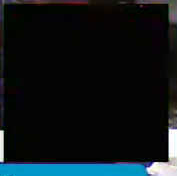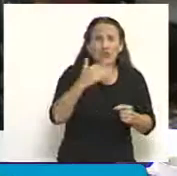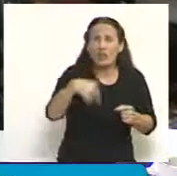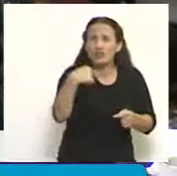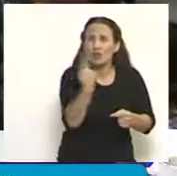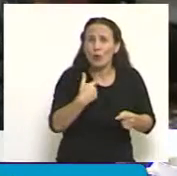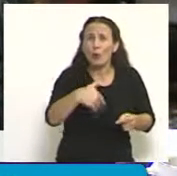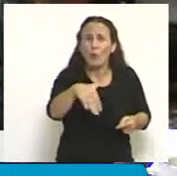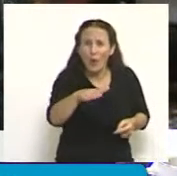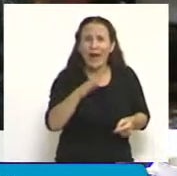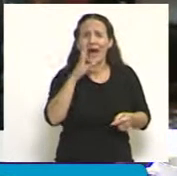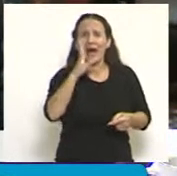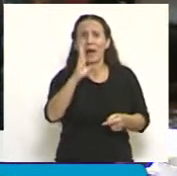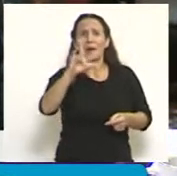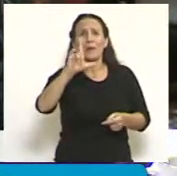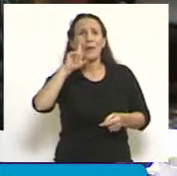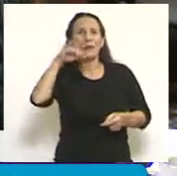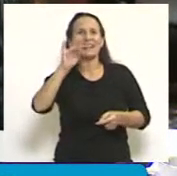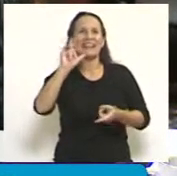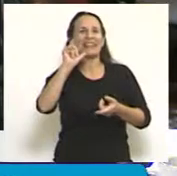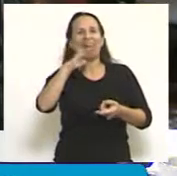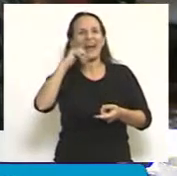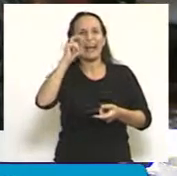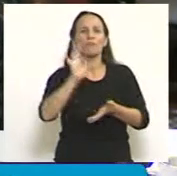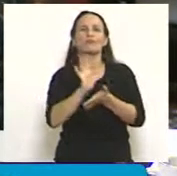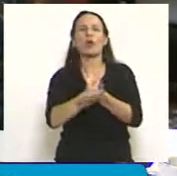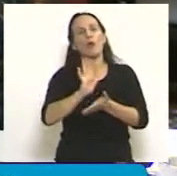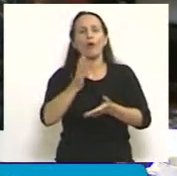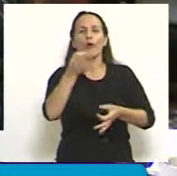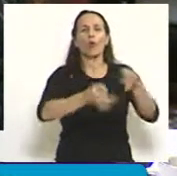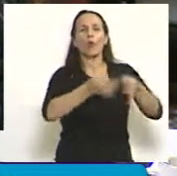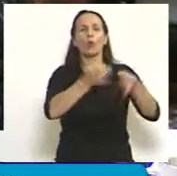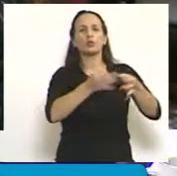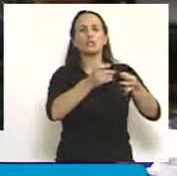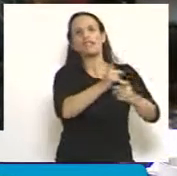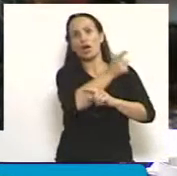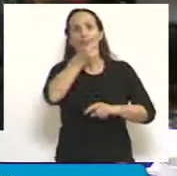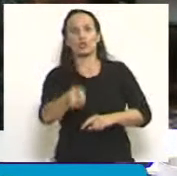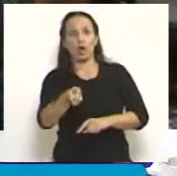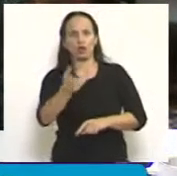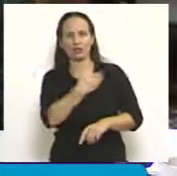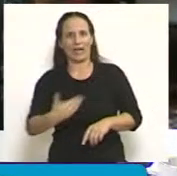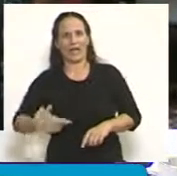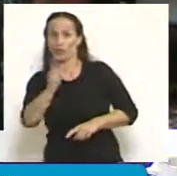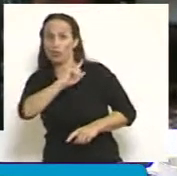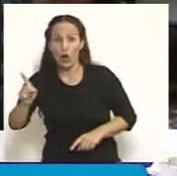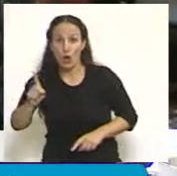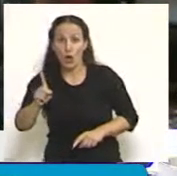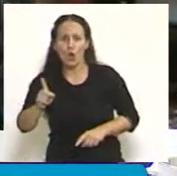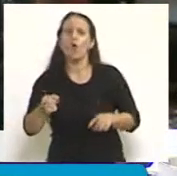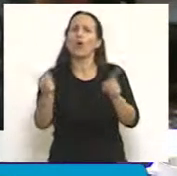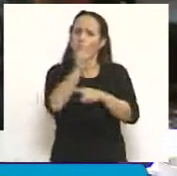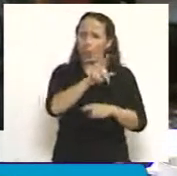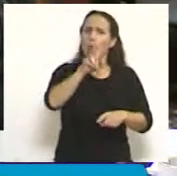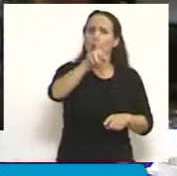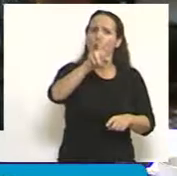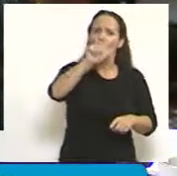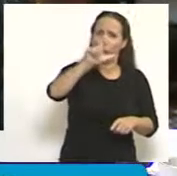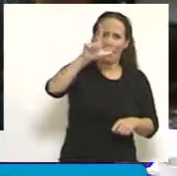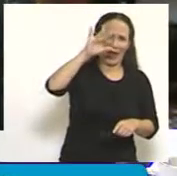y me voy a permitir hacer un ejemplo común para que lo entendamos bien, yo voy a